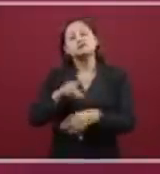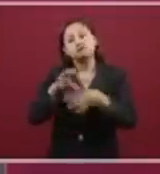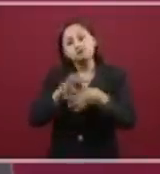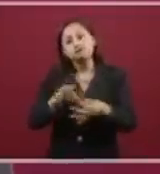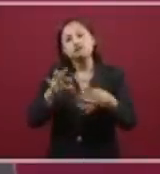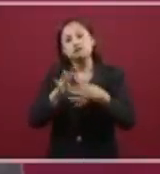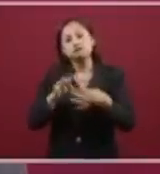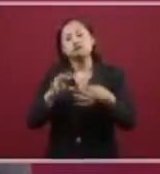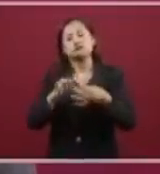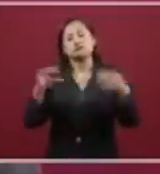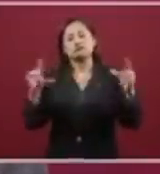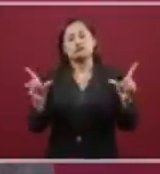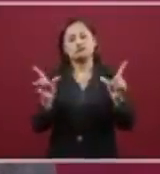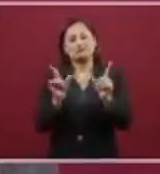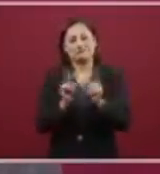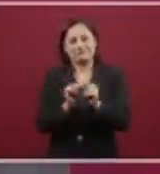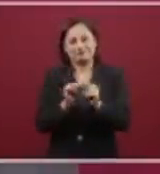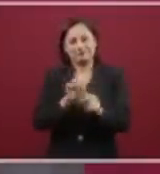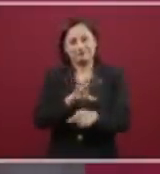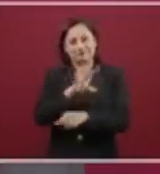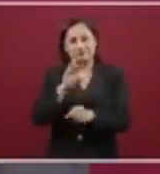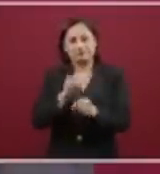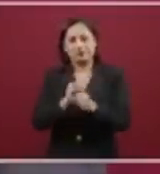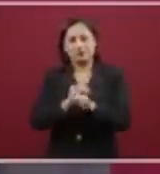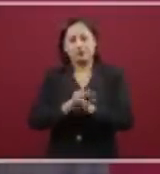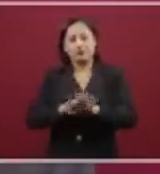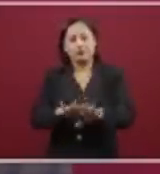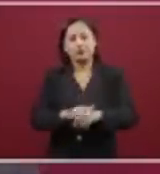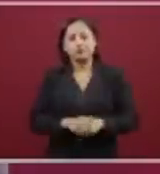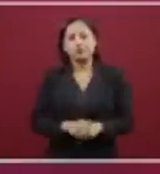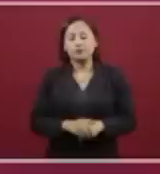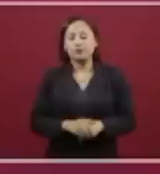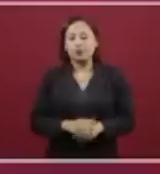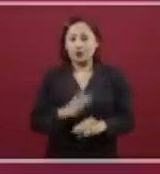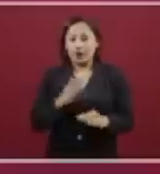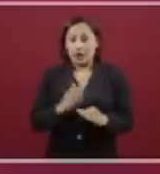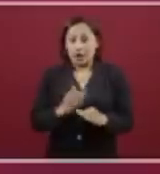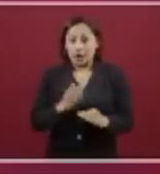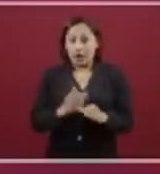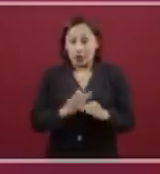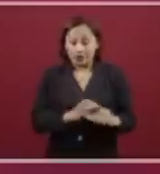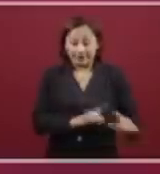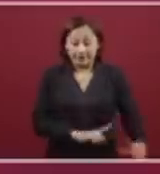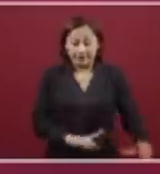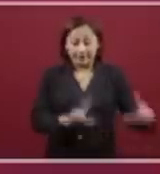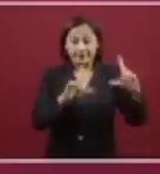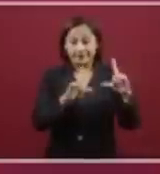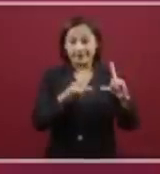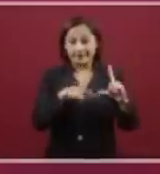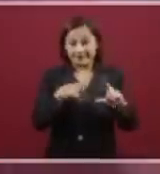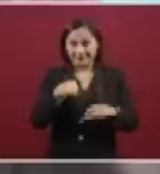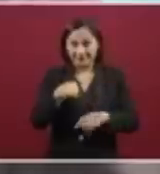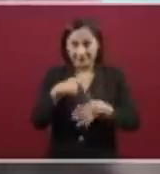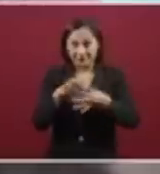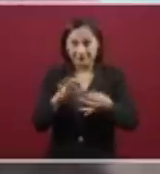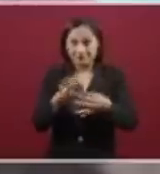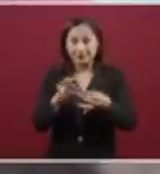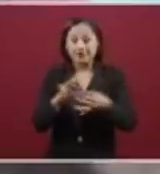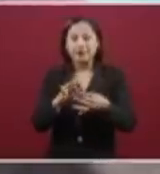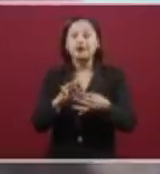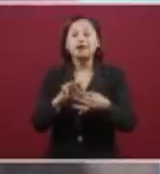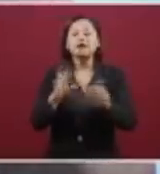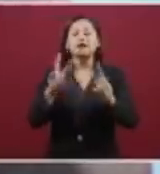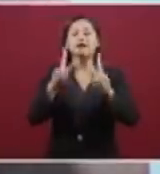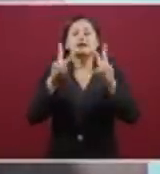es esto se refiere a por qué causas cancelamos